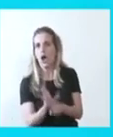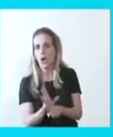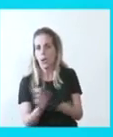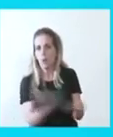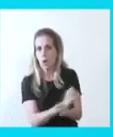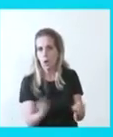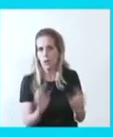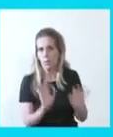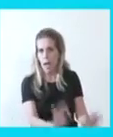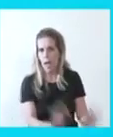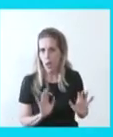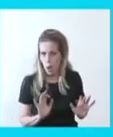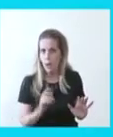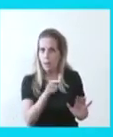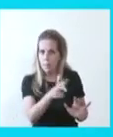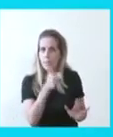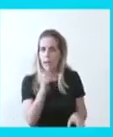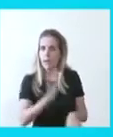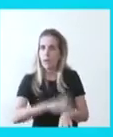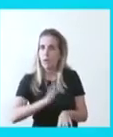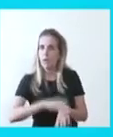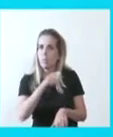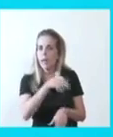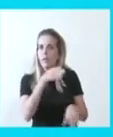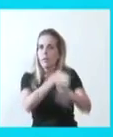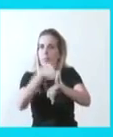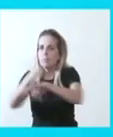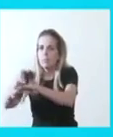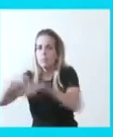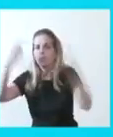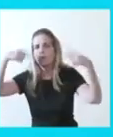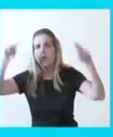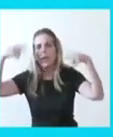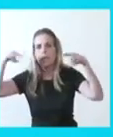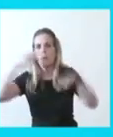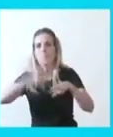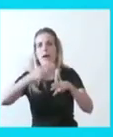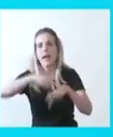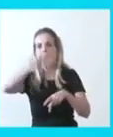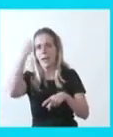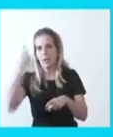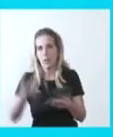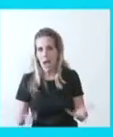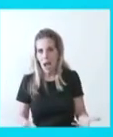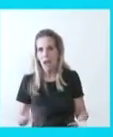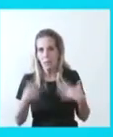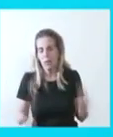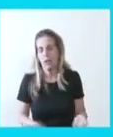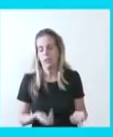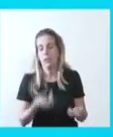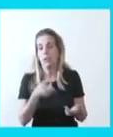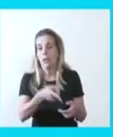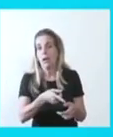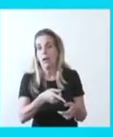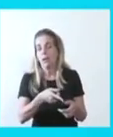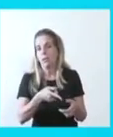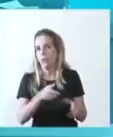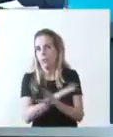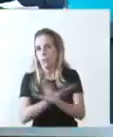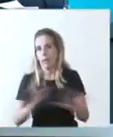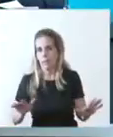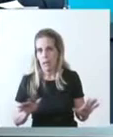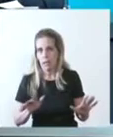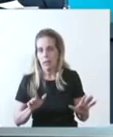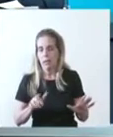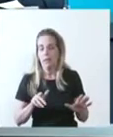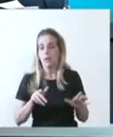que eso tiene que ver con la circulación turística que puede haber llevado el virus hacia esos lados.